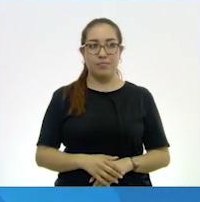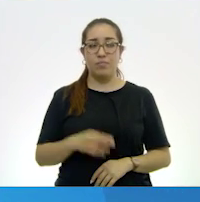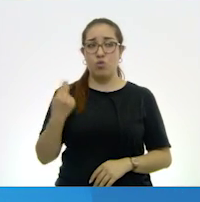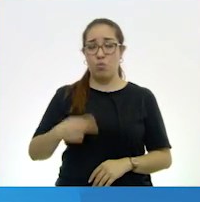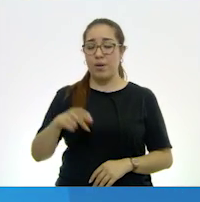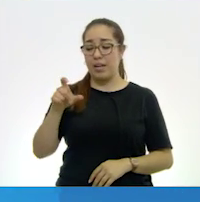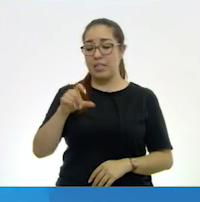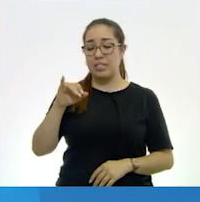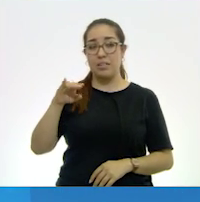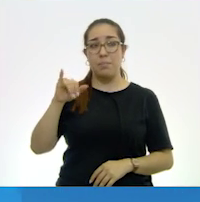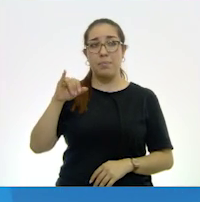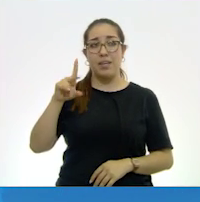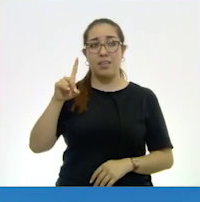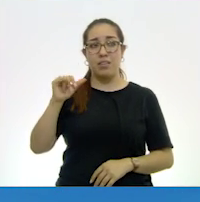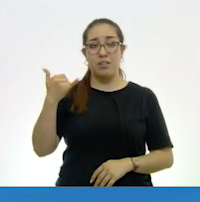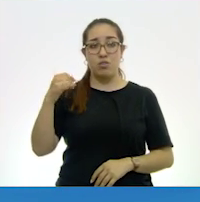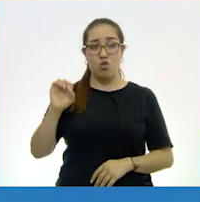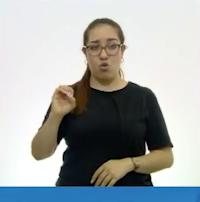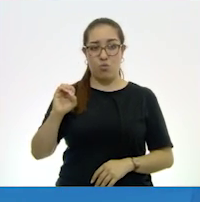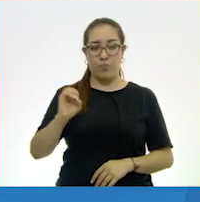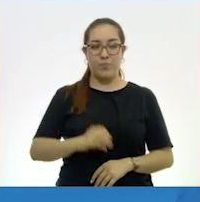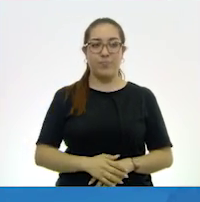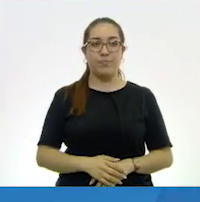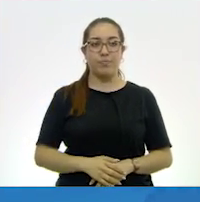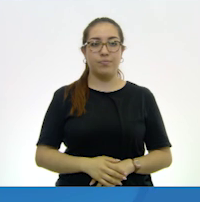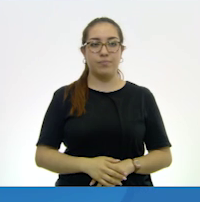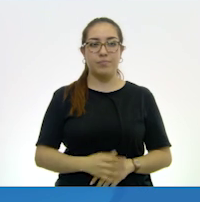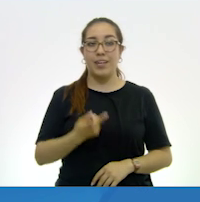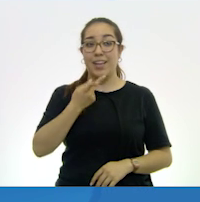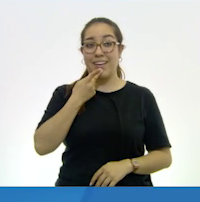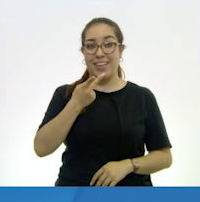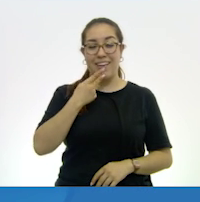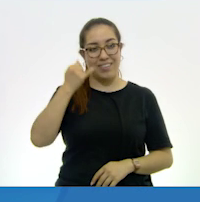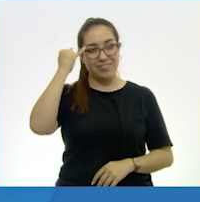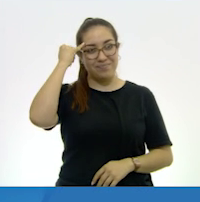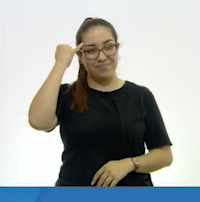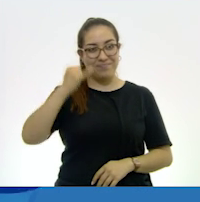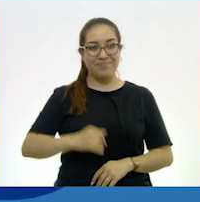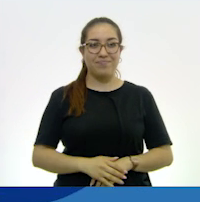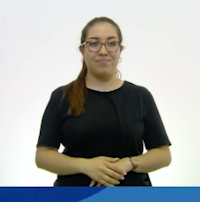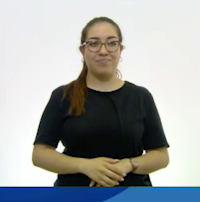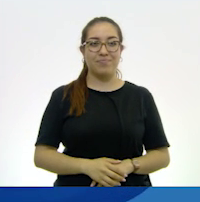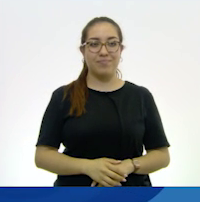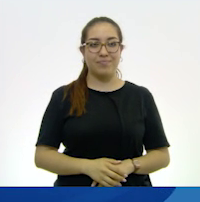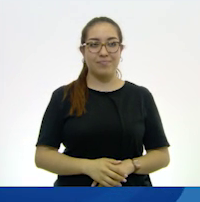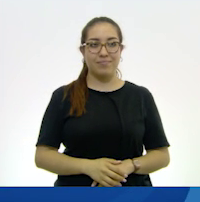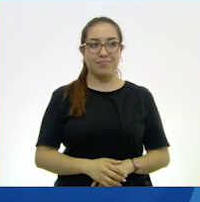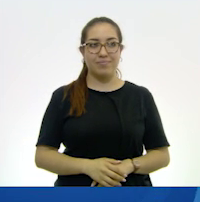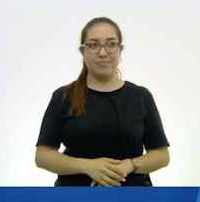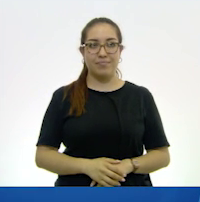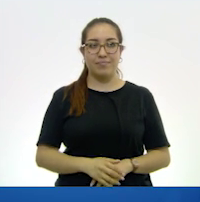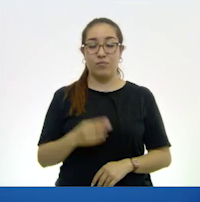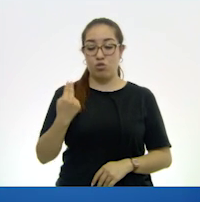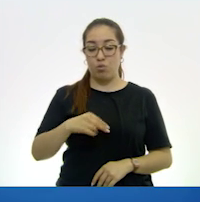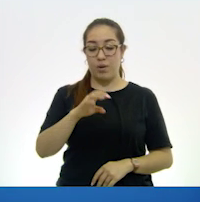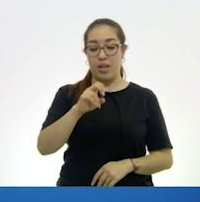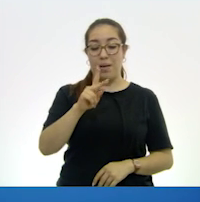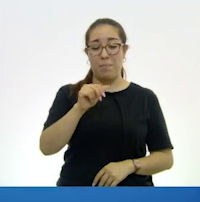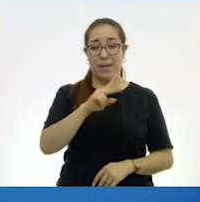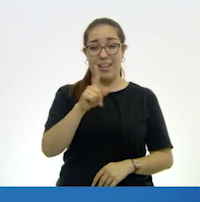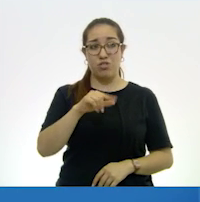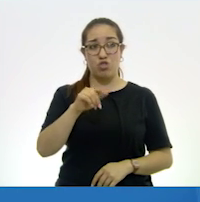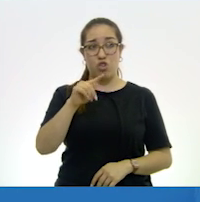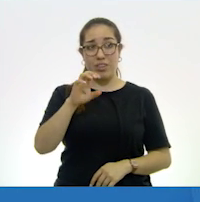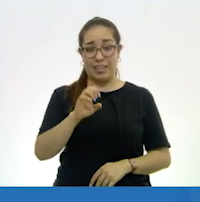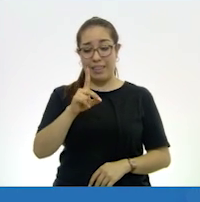Shimiyu. Shimiyu. Gehenbaru hogu manau impeme, epazote de perro.